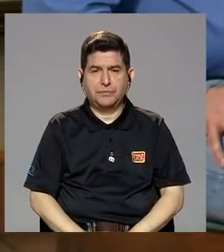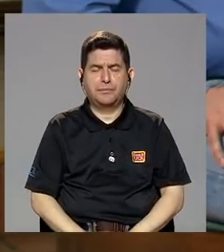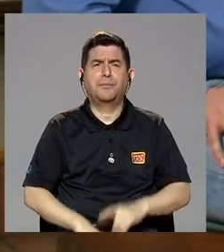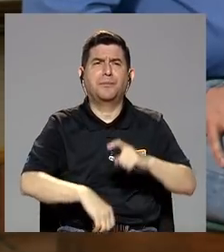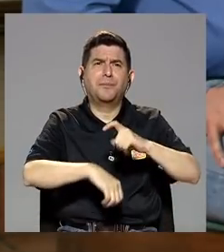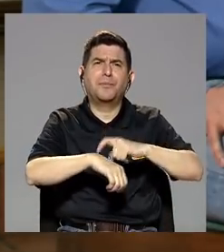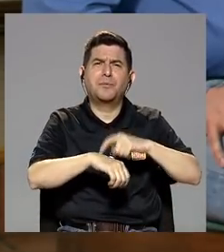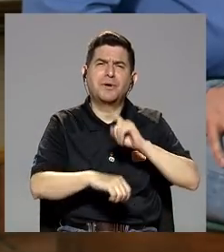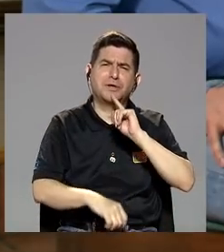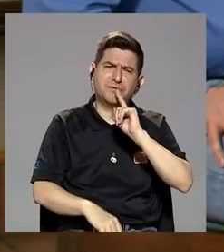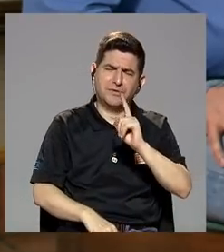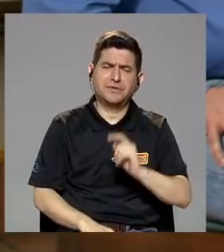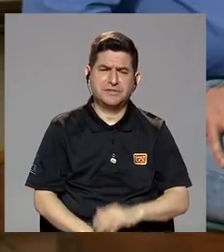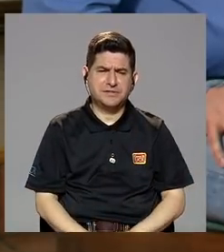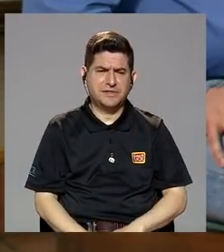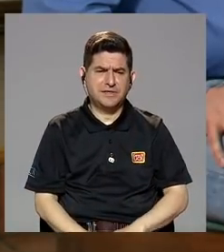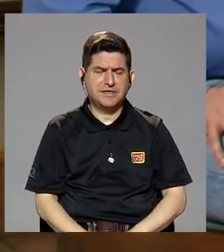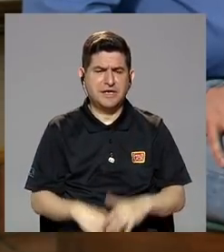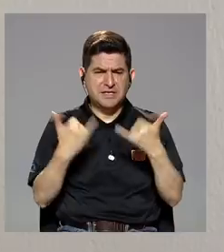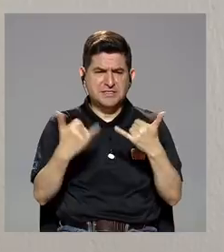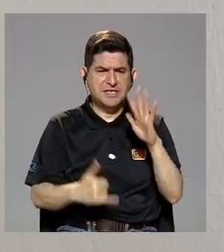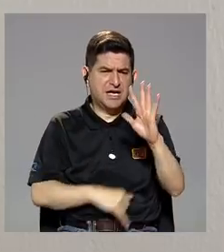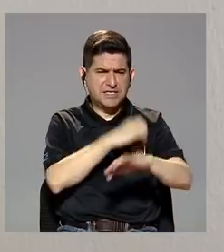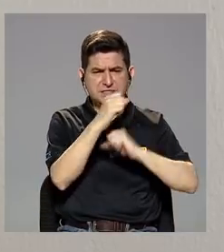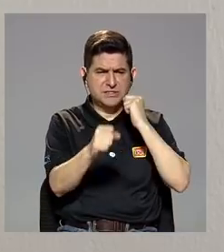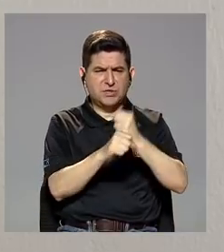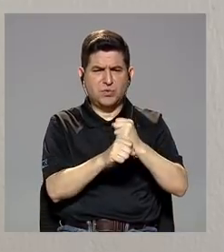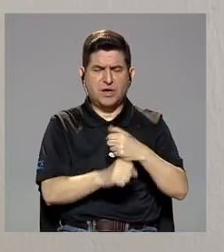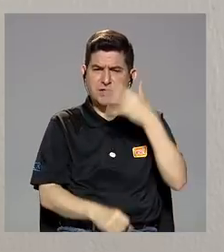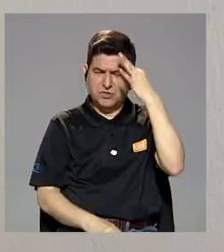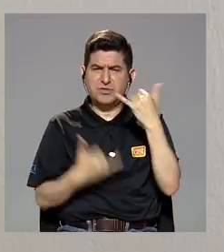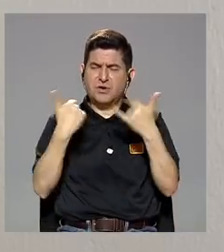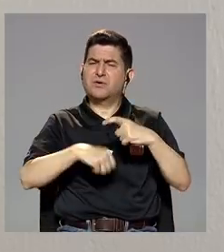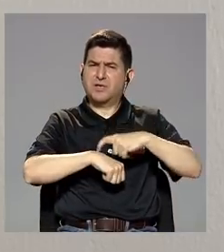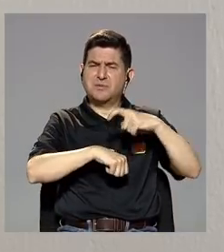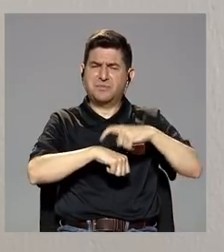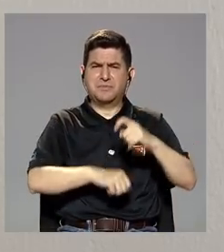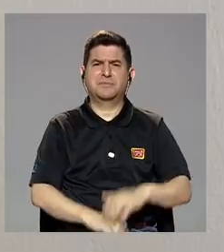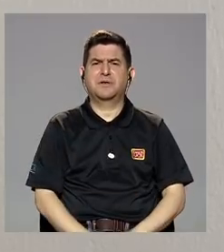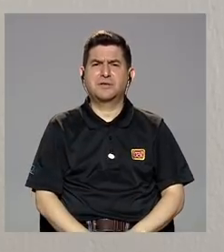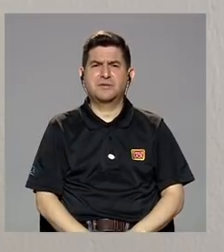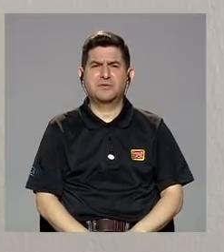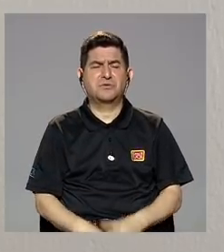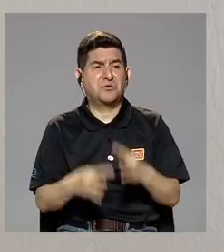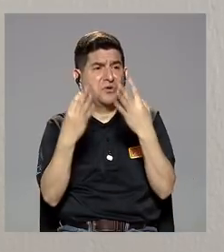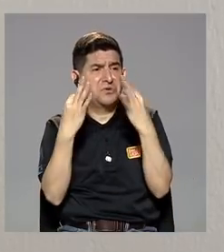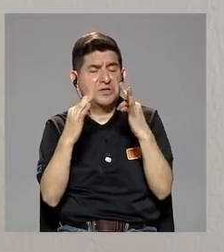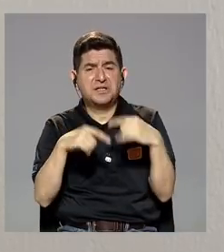llegó un momento que tú dices bueno han pasado cinco años yo creo que ya es el momento de tratar de regresar a chileno